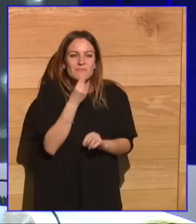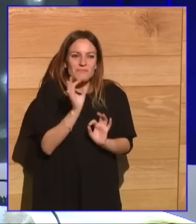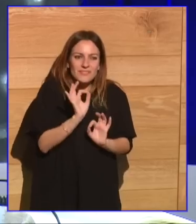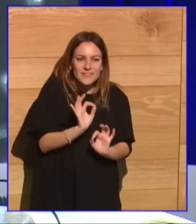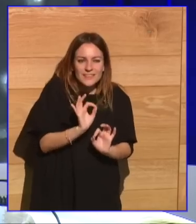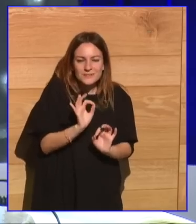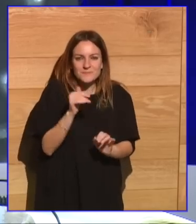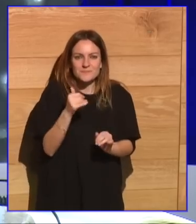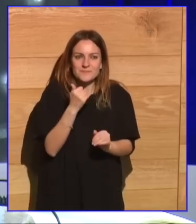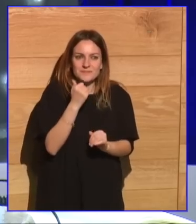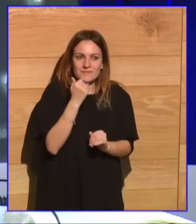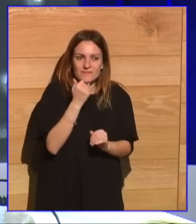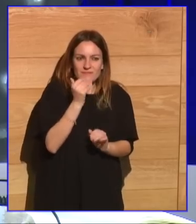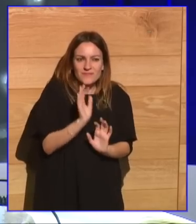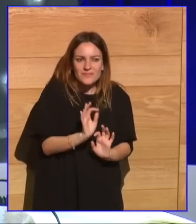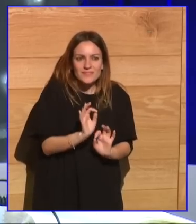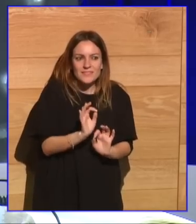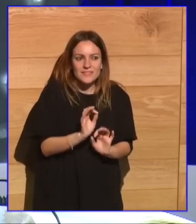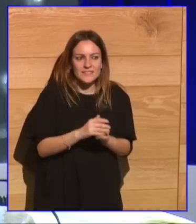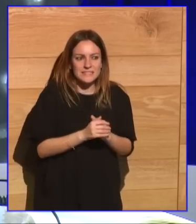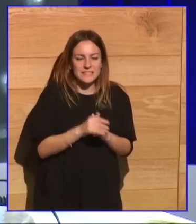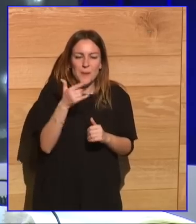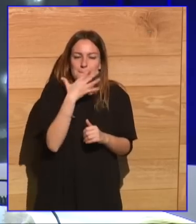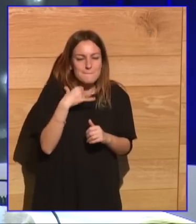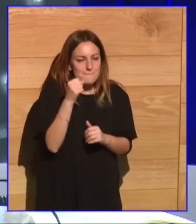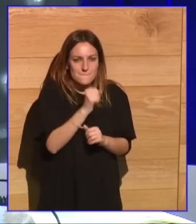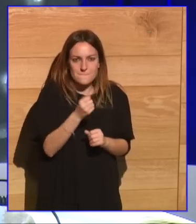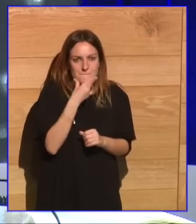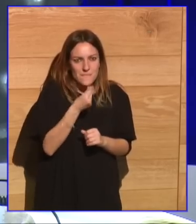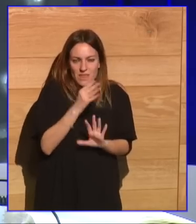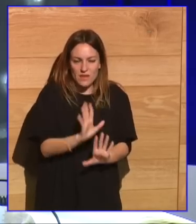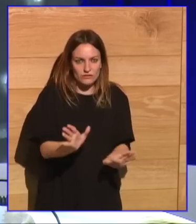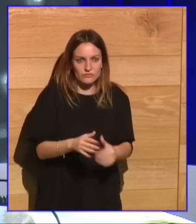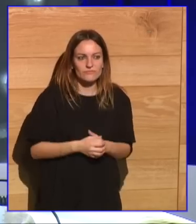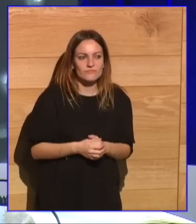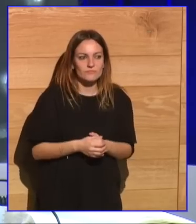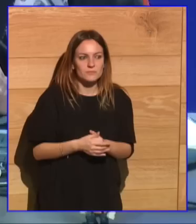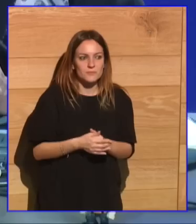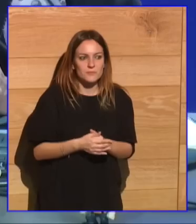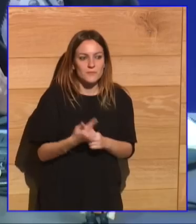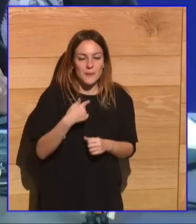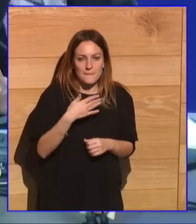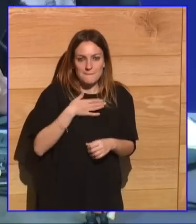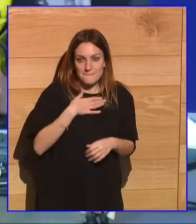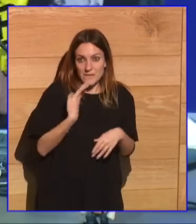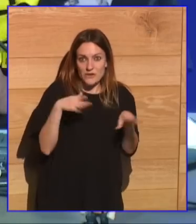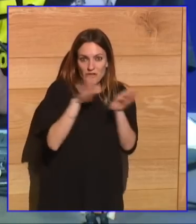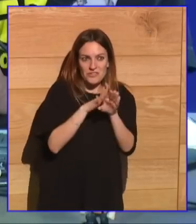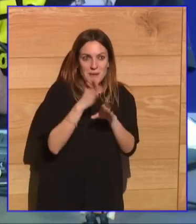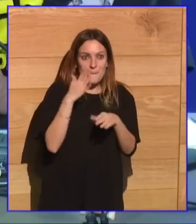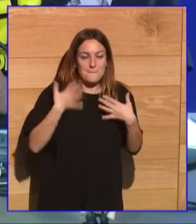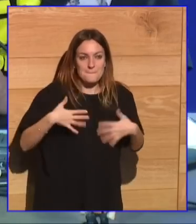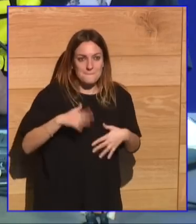como una especie de Vangelis no bien digerido. Precioso. Precioso. Mis noches de pijama con Juan han